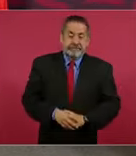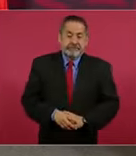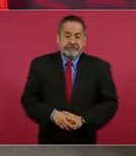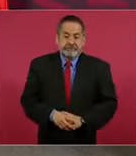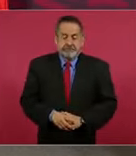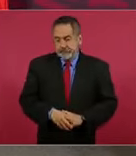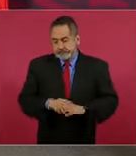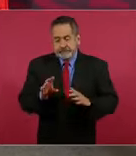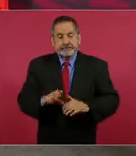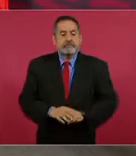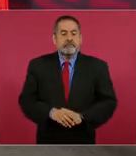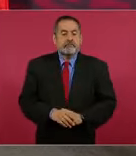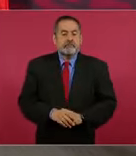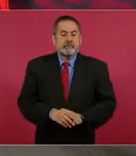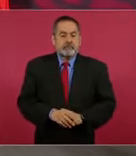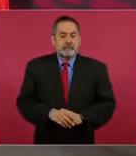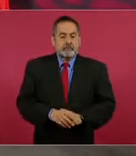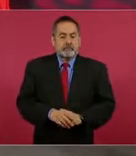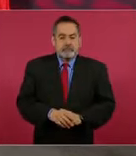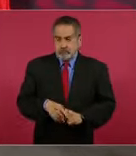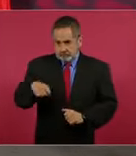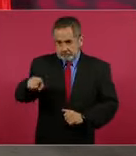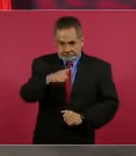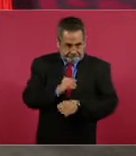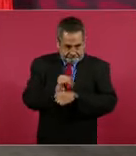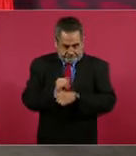Pero bueno, es buena la investigación.